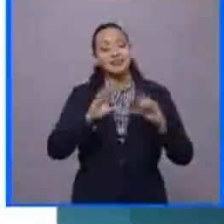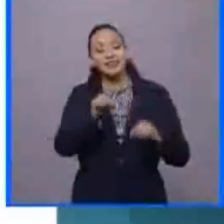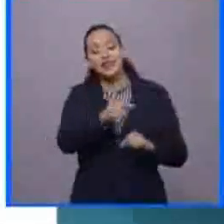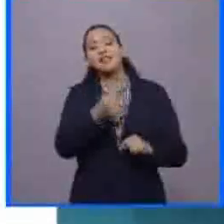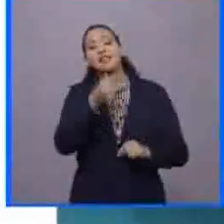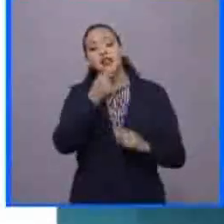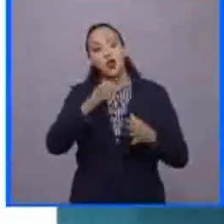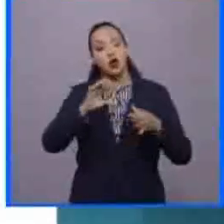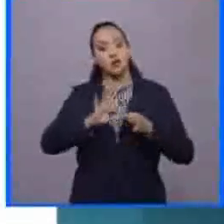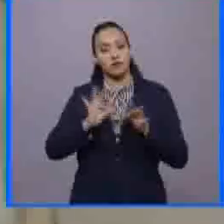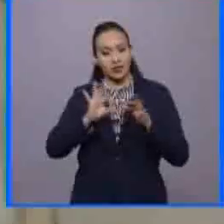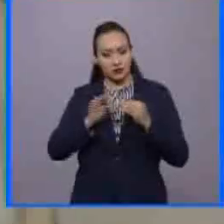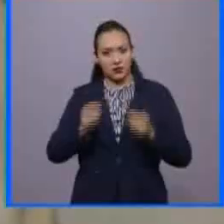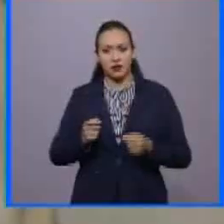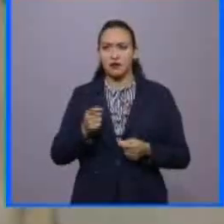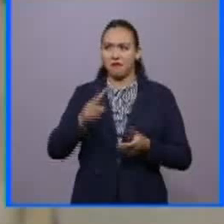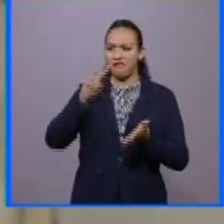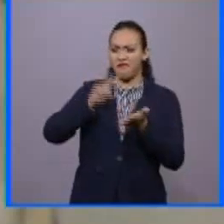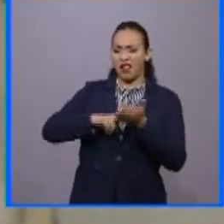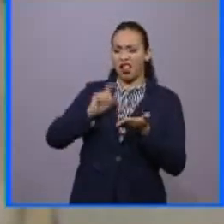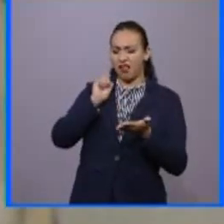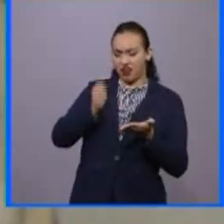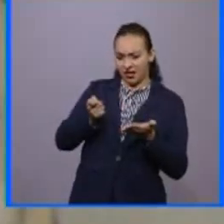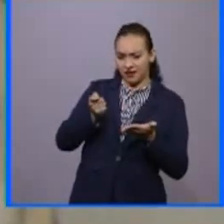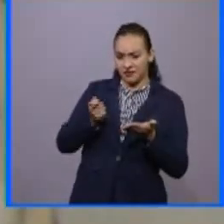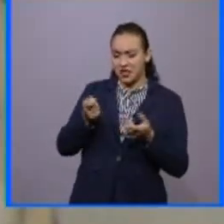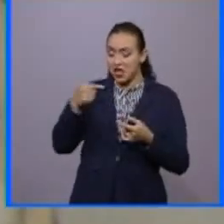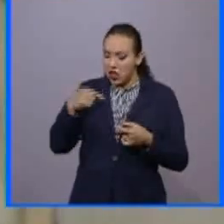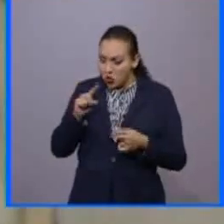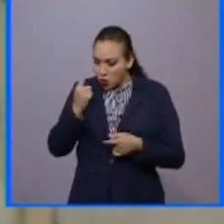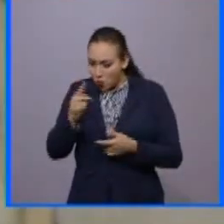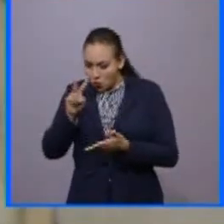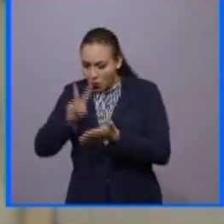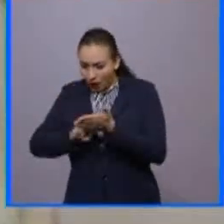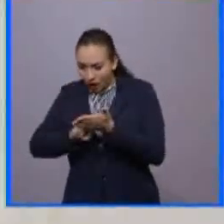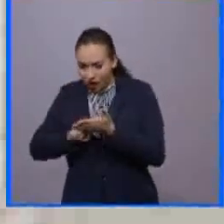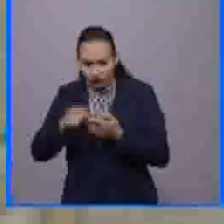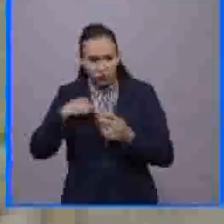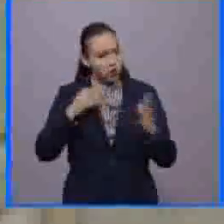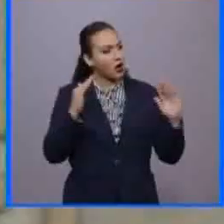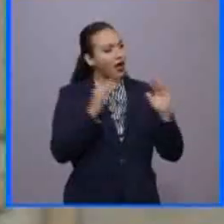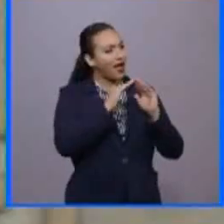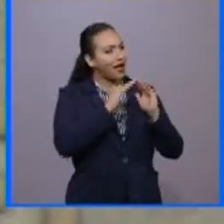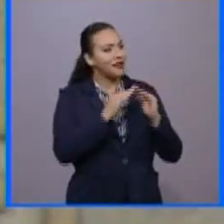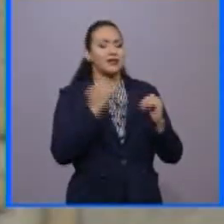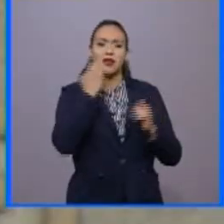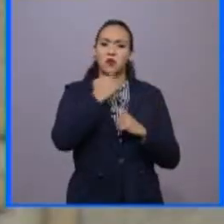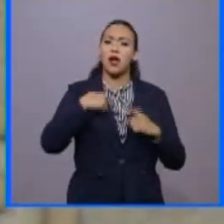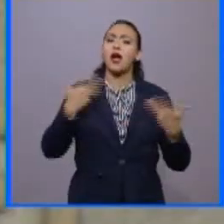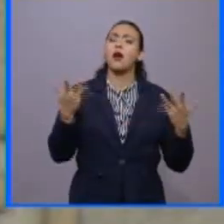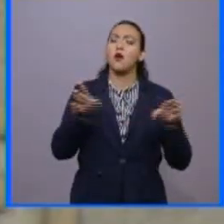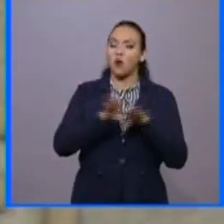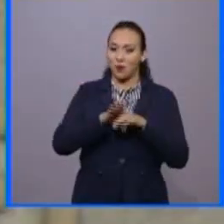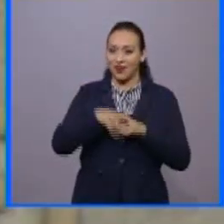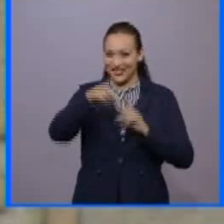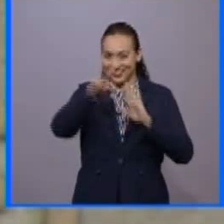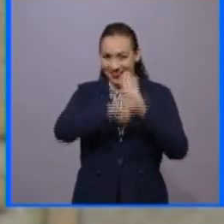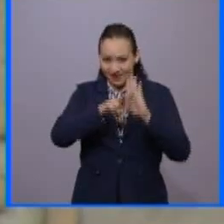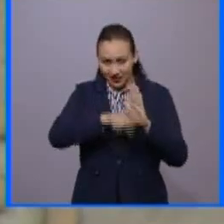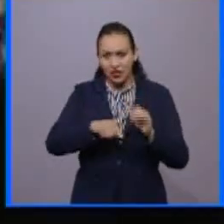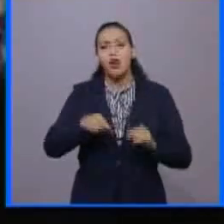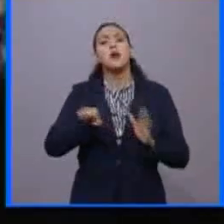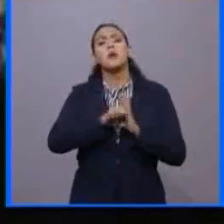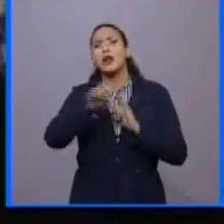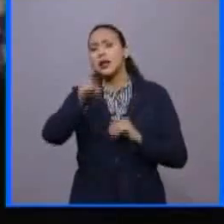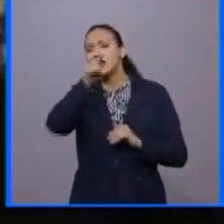valores y cómo los ponen en práctica en la casa y la escuela. ¿Qué piensan que realizar un tribunal electoral? ¿Qué harían si